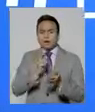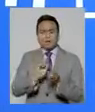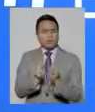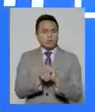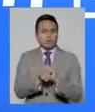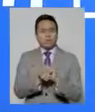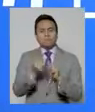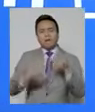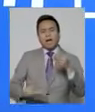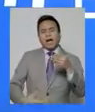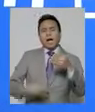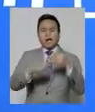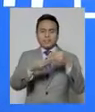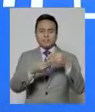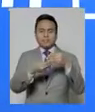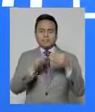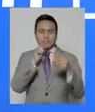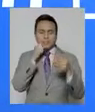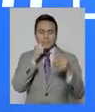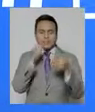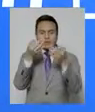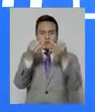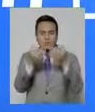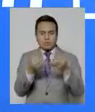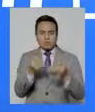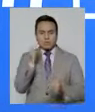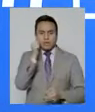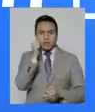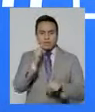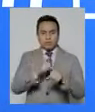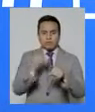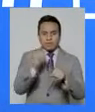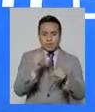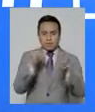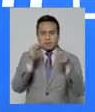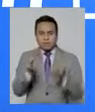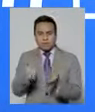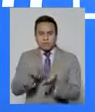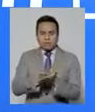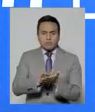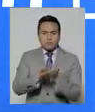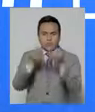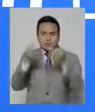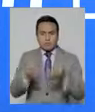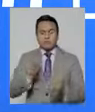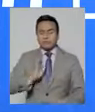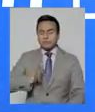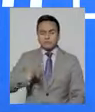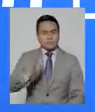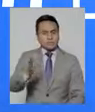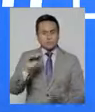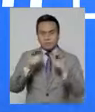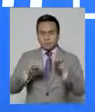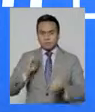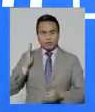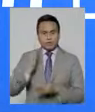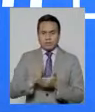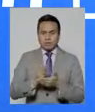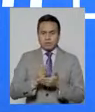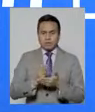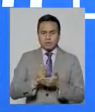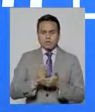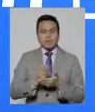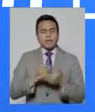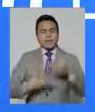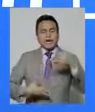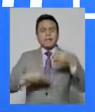una adición, es decir, nuestro conteo diario, que es provisional, de fallecidos confirmados, sigue tal cual como ha seguido hasta ahora. Y